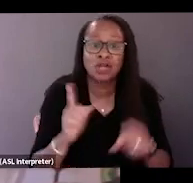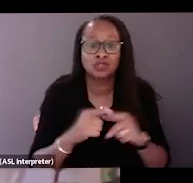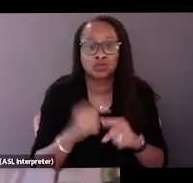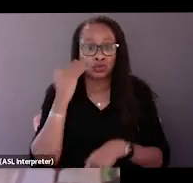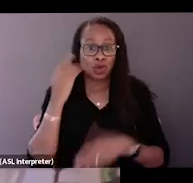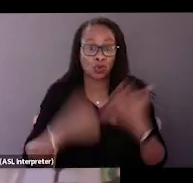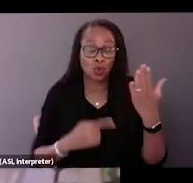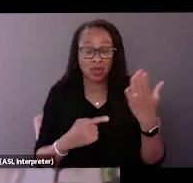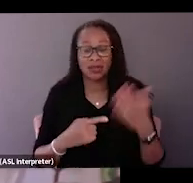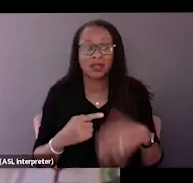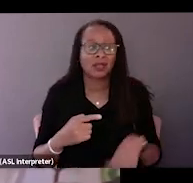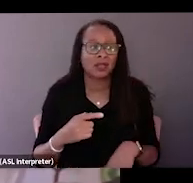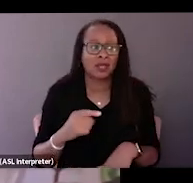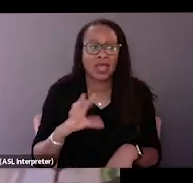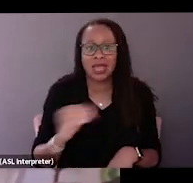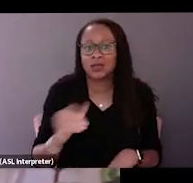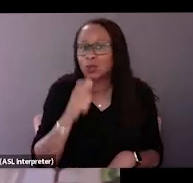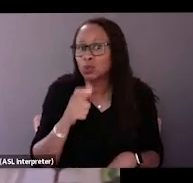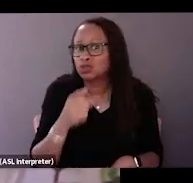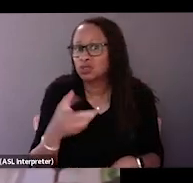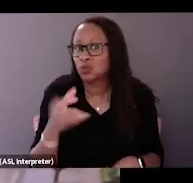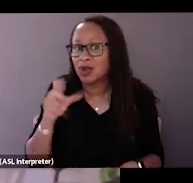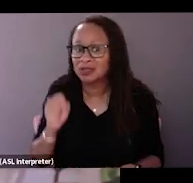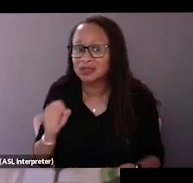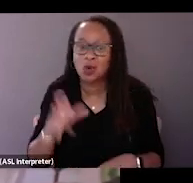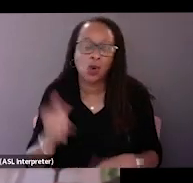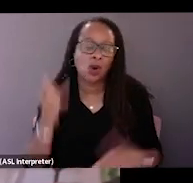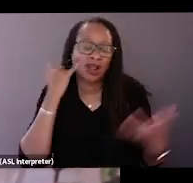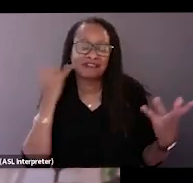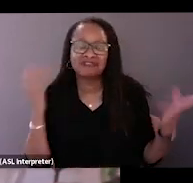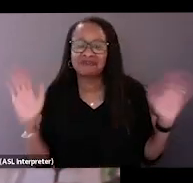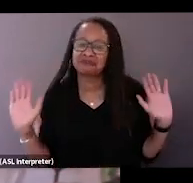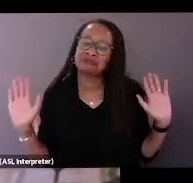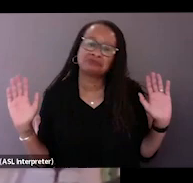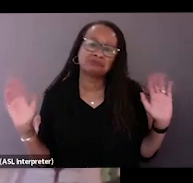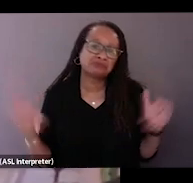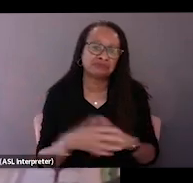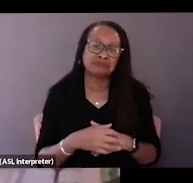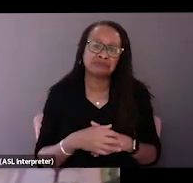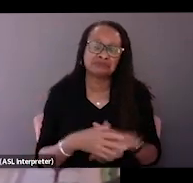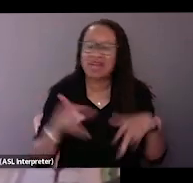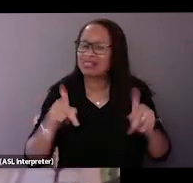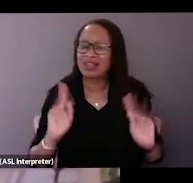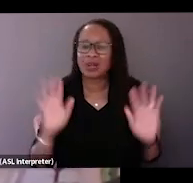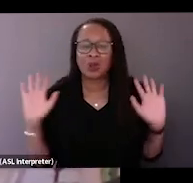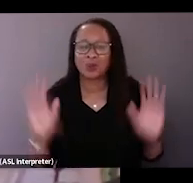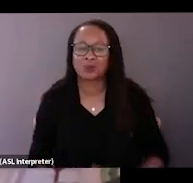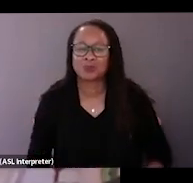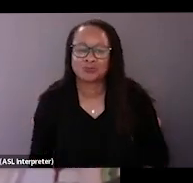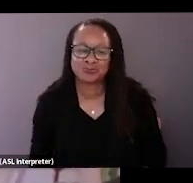what she was, who she was, or if you were letting that go.